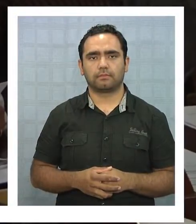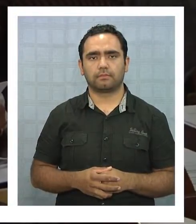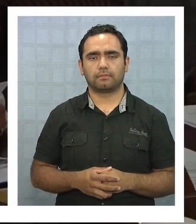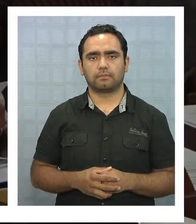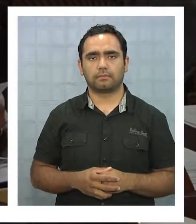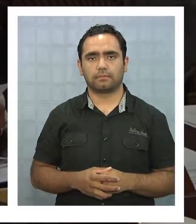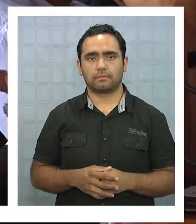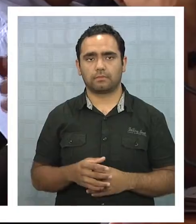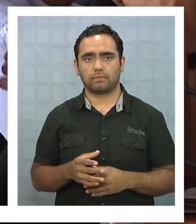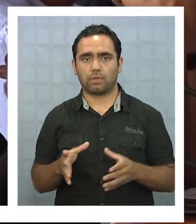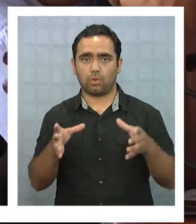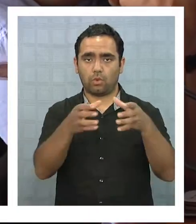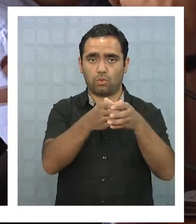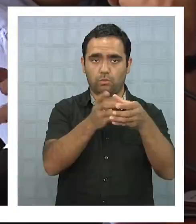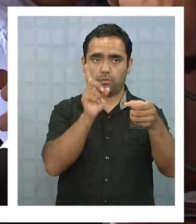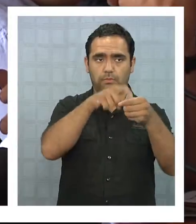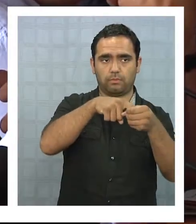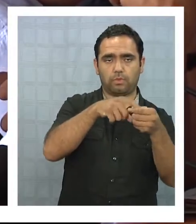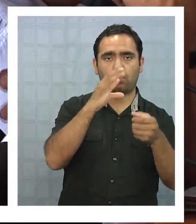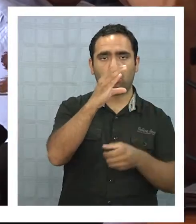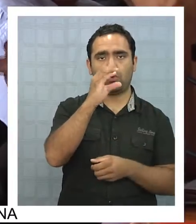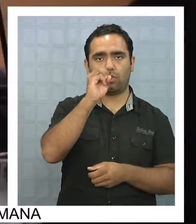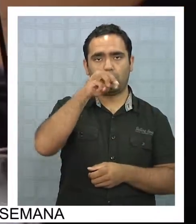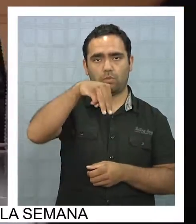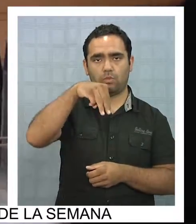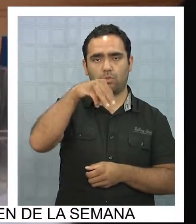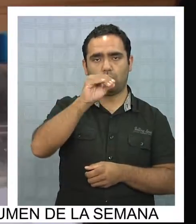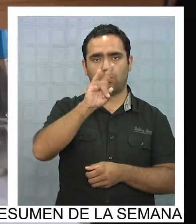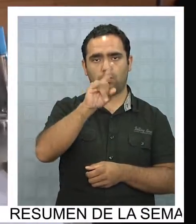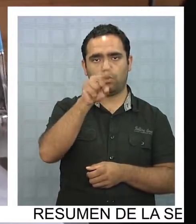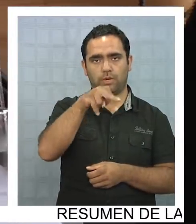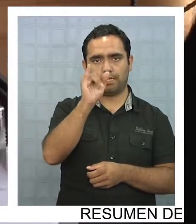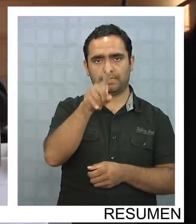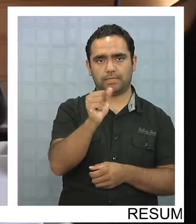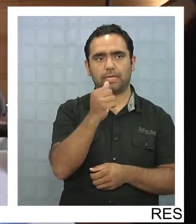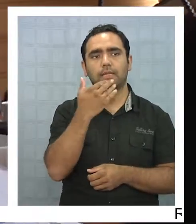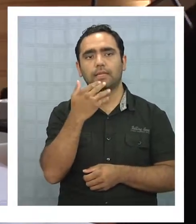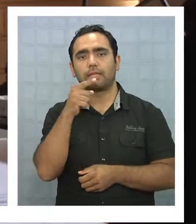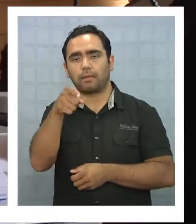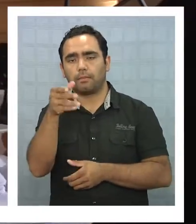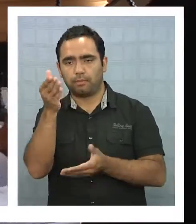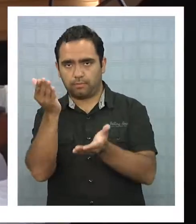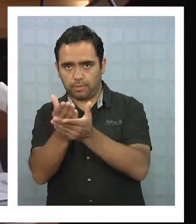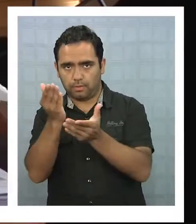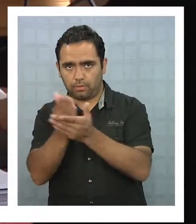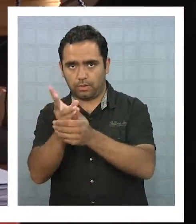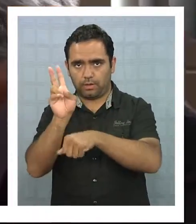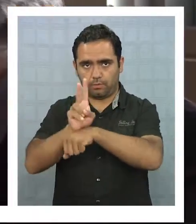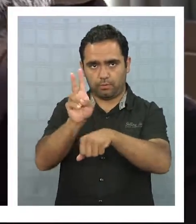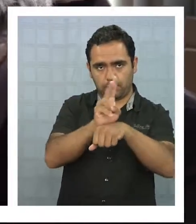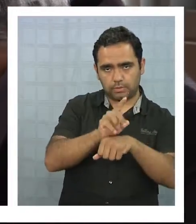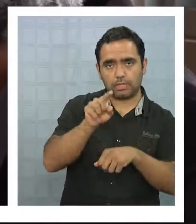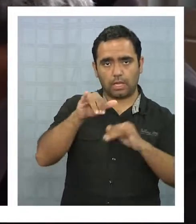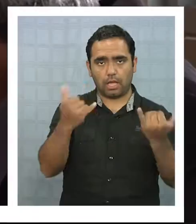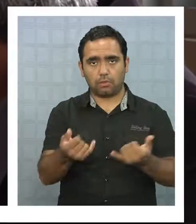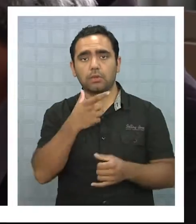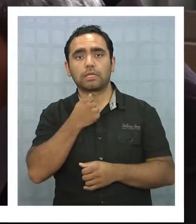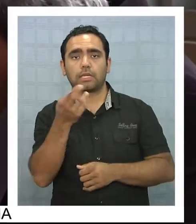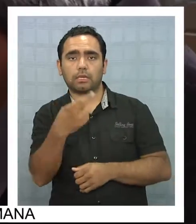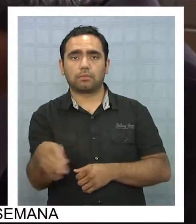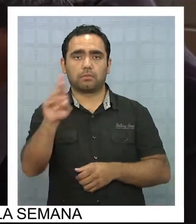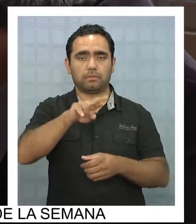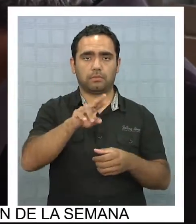Miembro activo del Partido Comunista, dirigente histórico del gremio de los profesores y actual concejal a reelección por Iquique, ese es